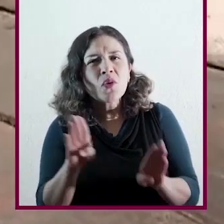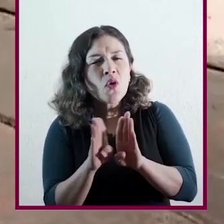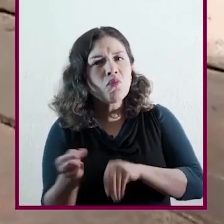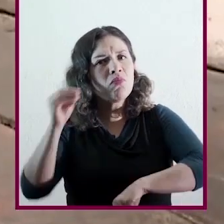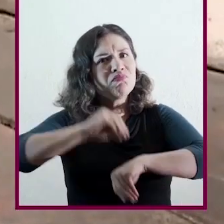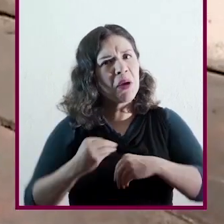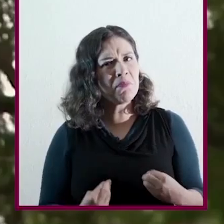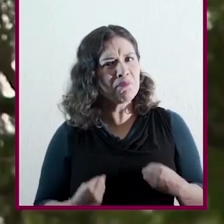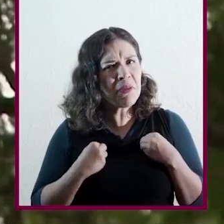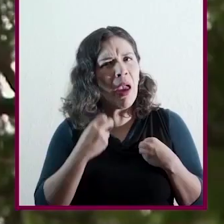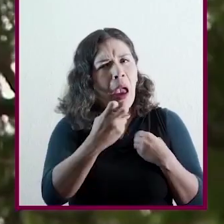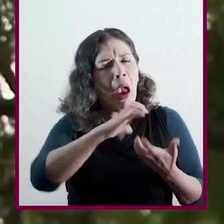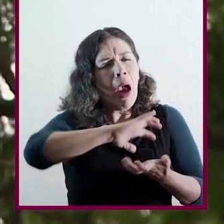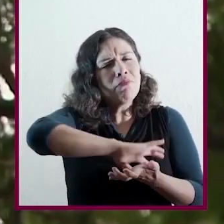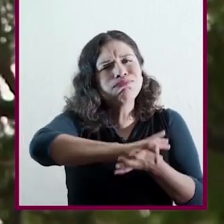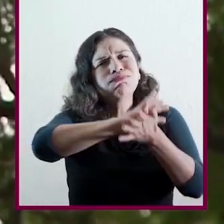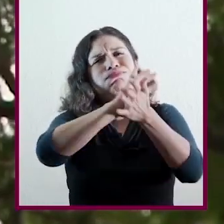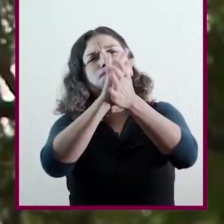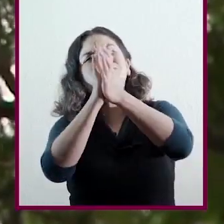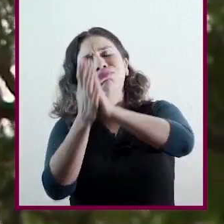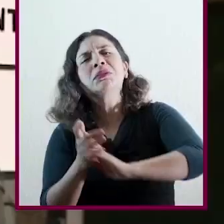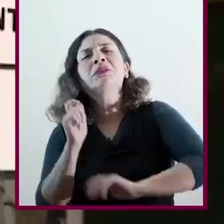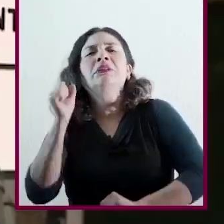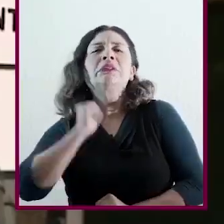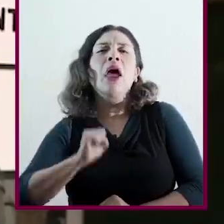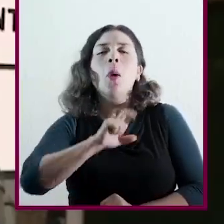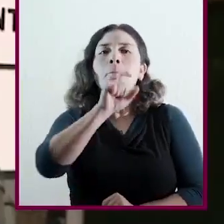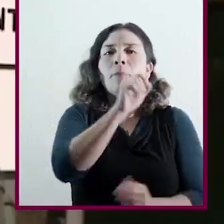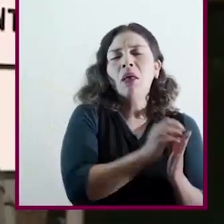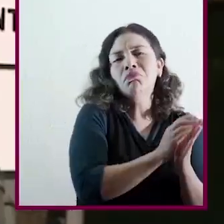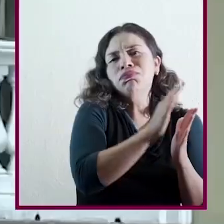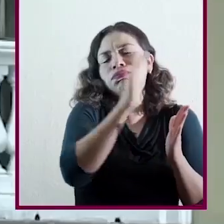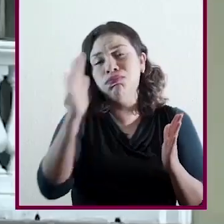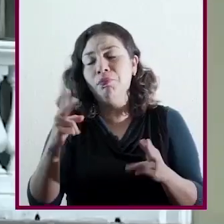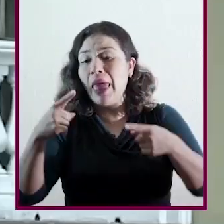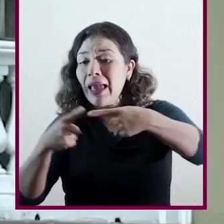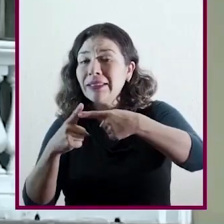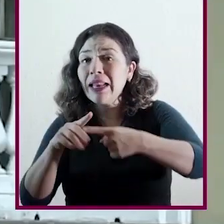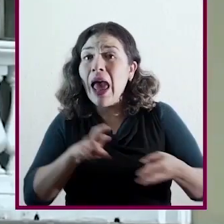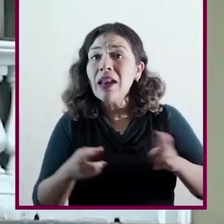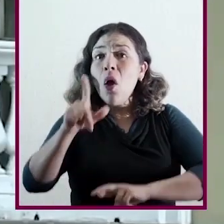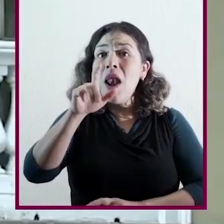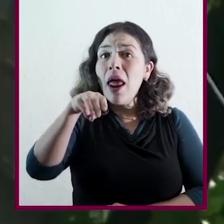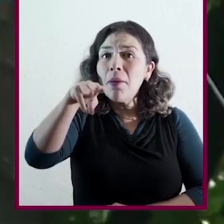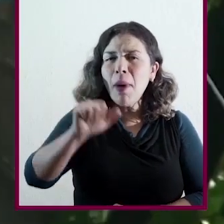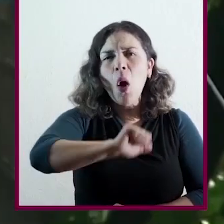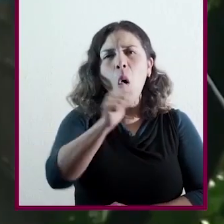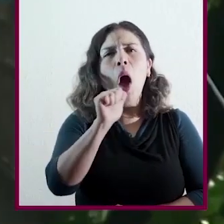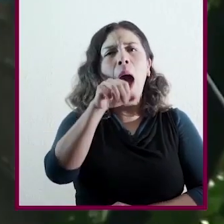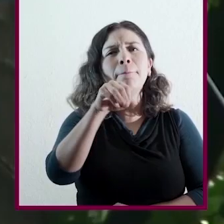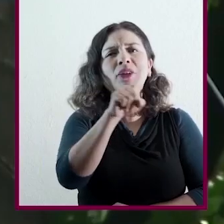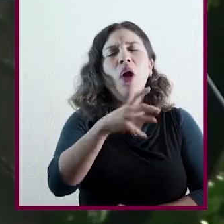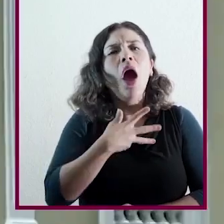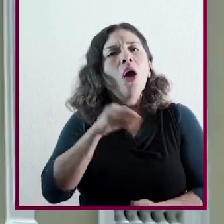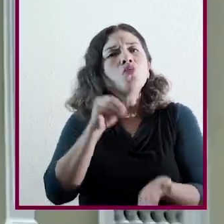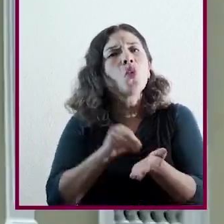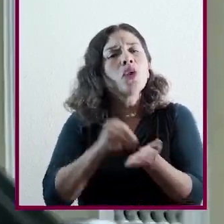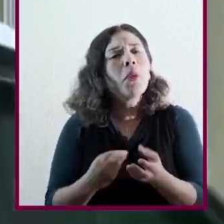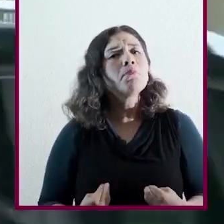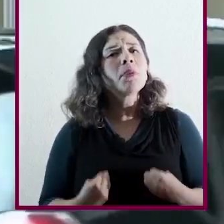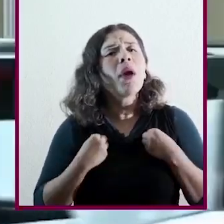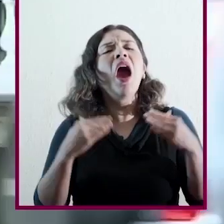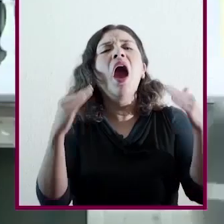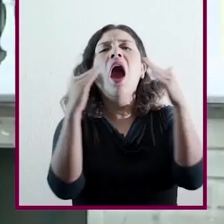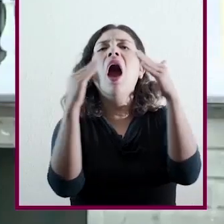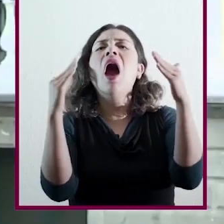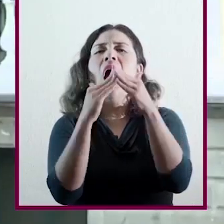Las formas de habitar este barrio han cambiado a lo largo del siglo XX. En la esquina de Río Lerma y Río Amazonas sobrevive la casa